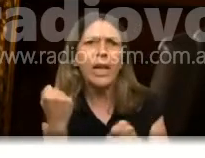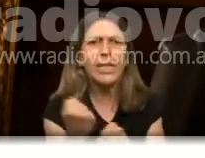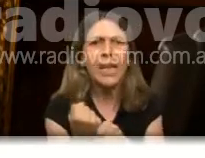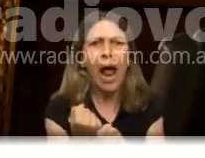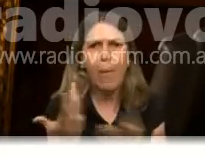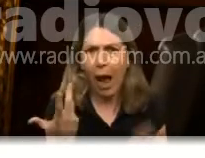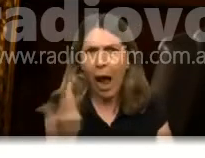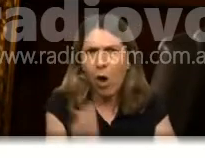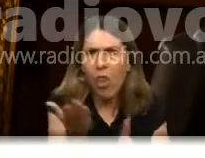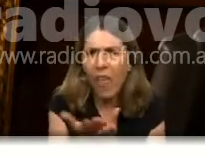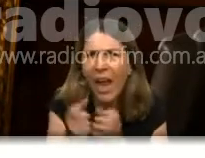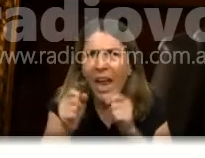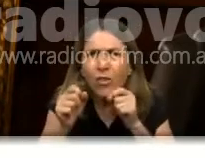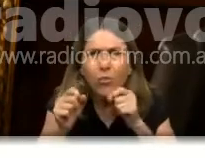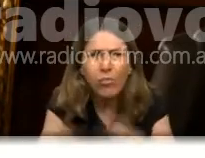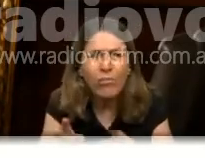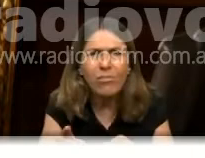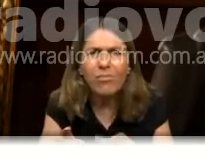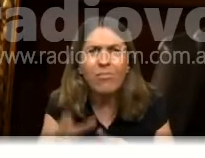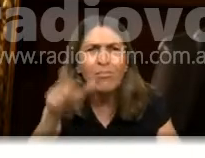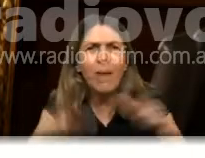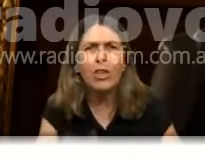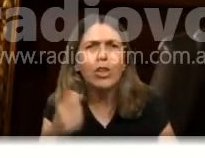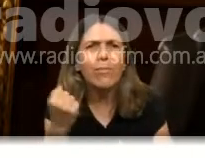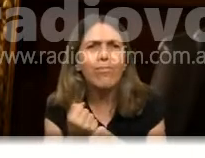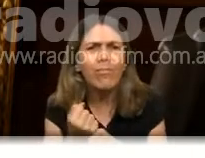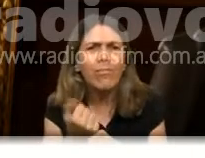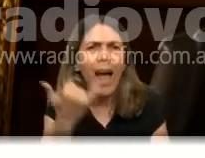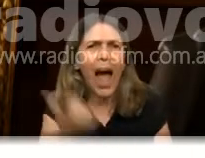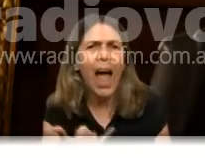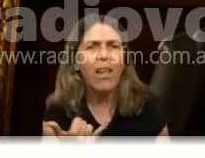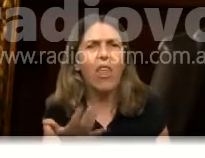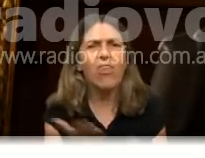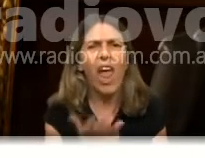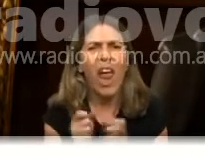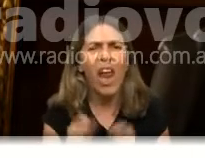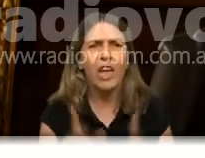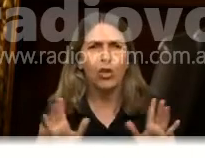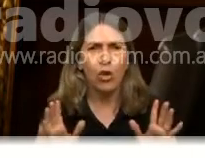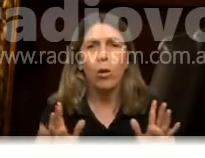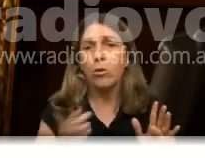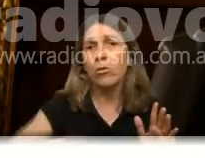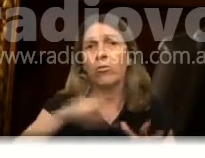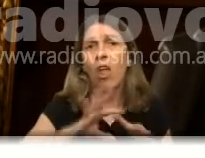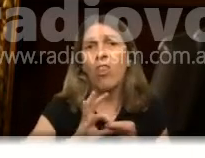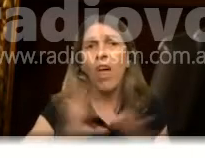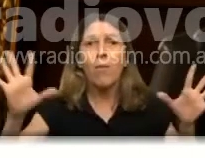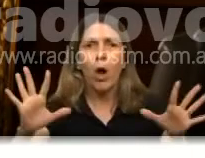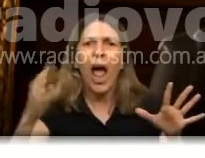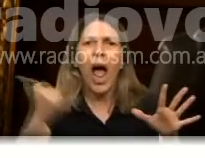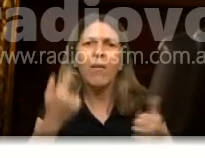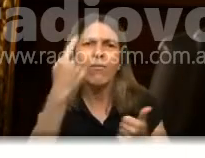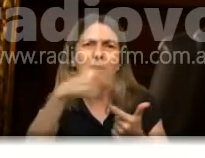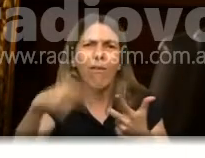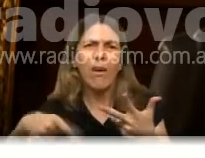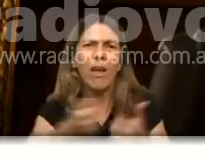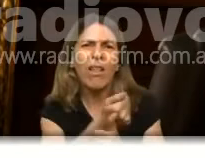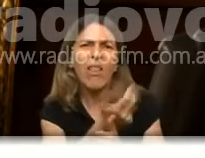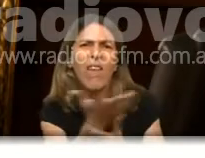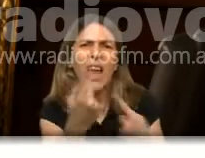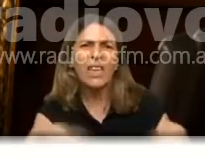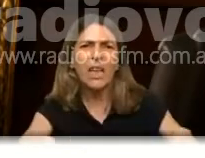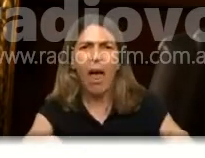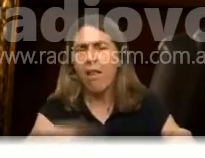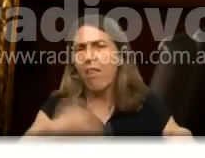derecho que tiene todo el que trabaja vivimos en una democracia plural ósea debemos